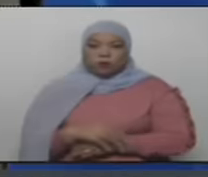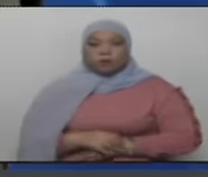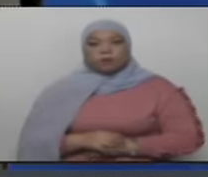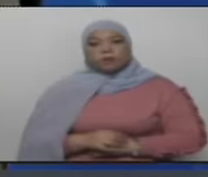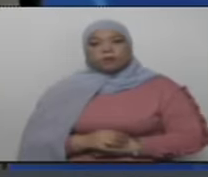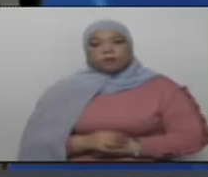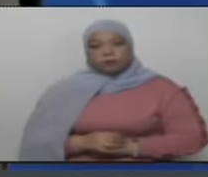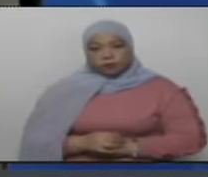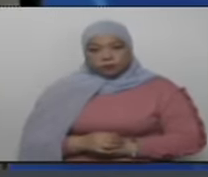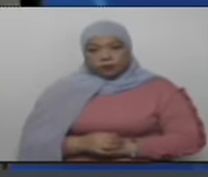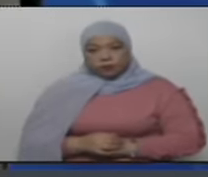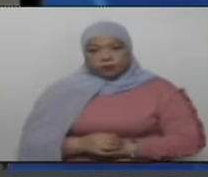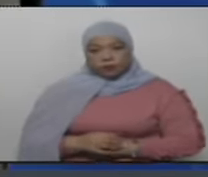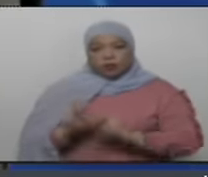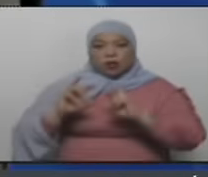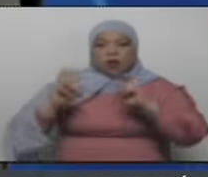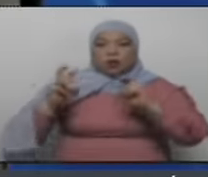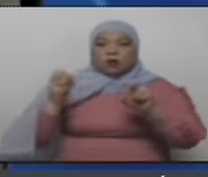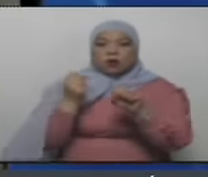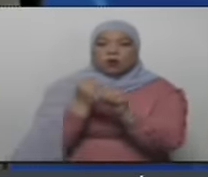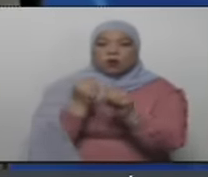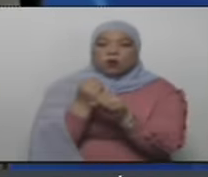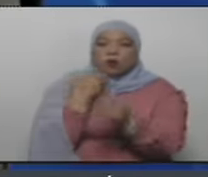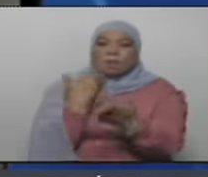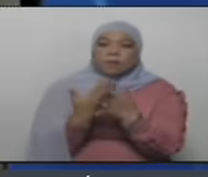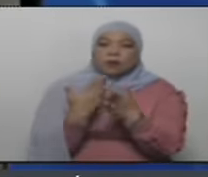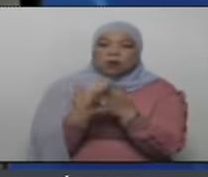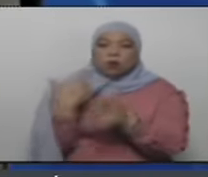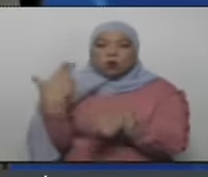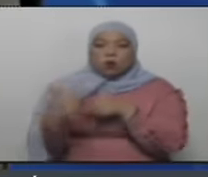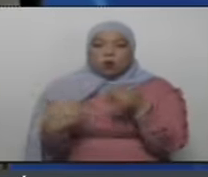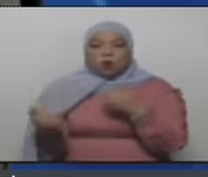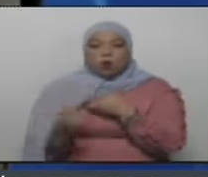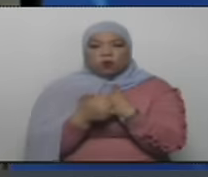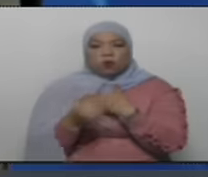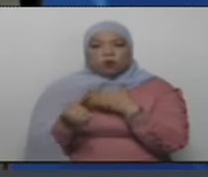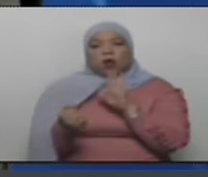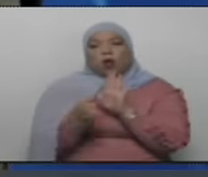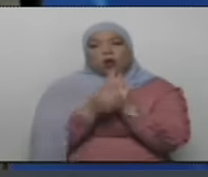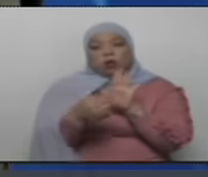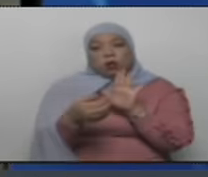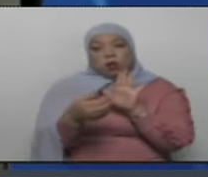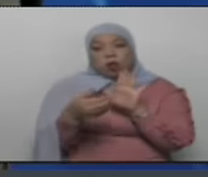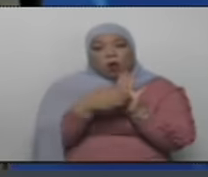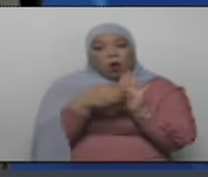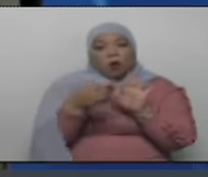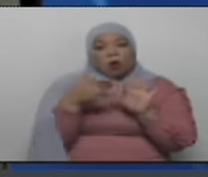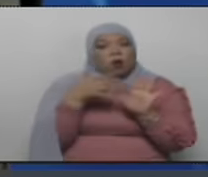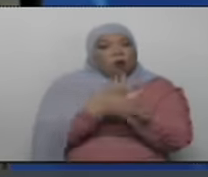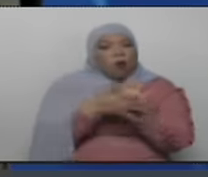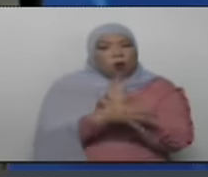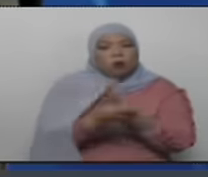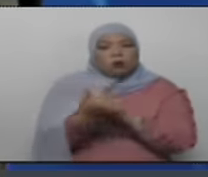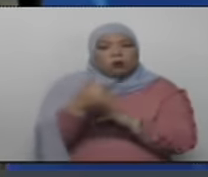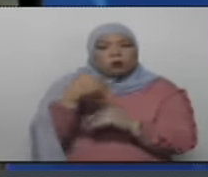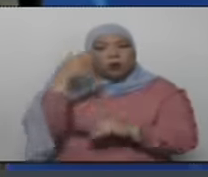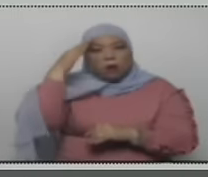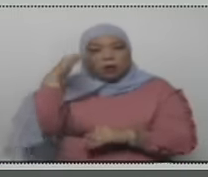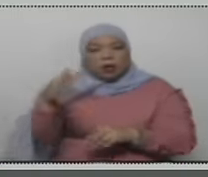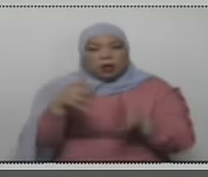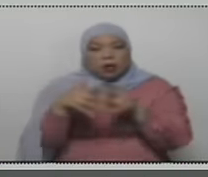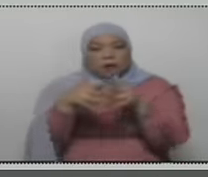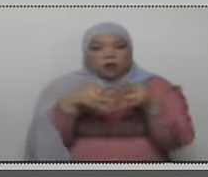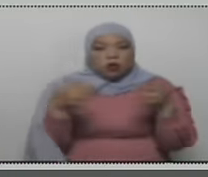titular, develado plan terrorista contra Venezuela dirigido por militar activo de los Estados